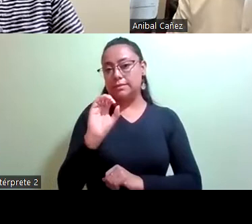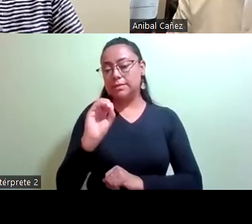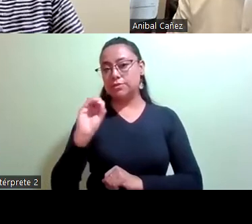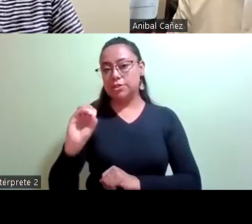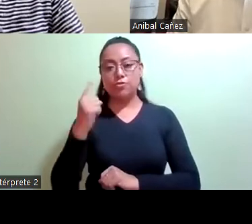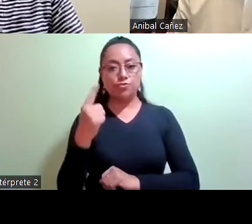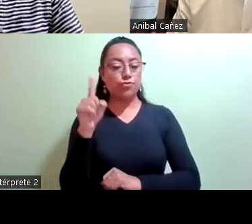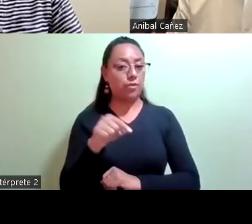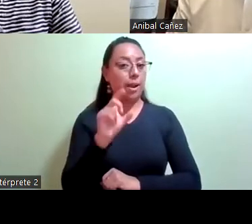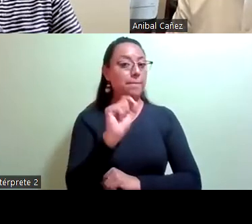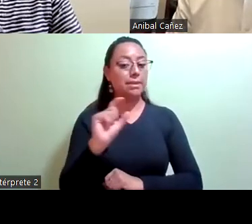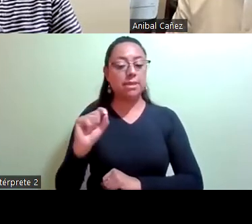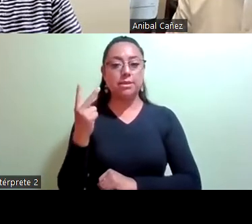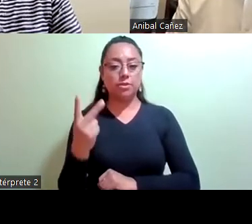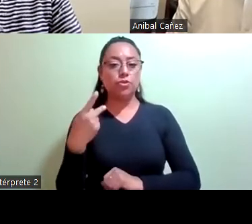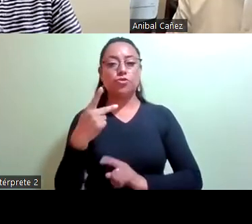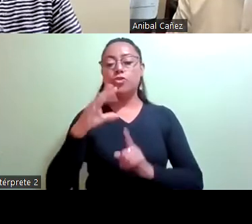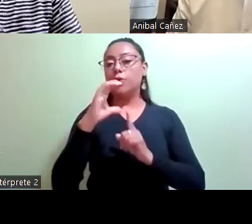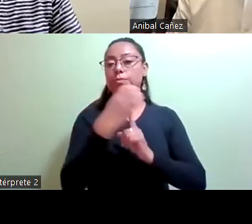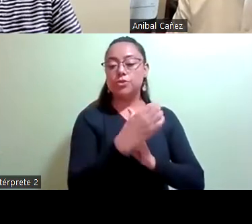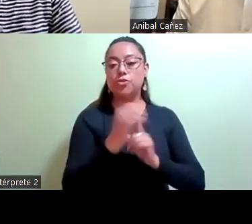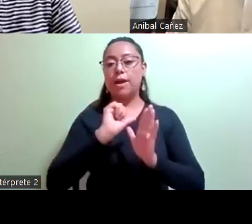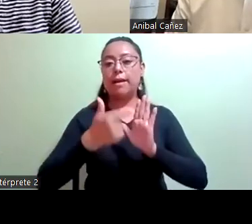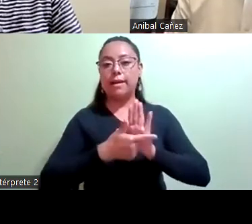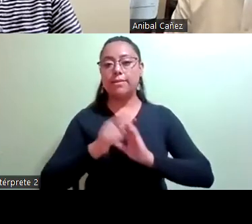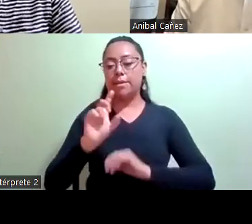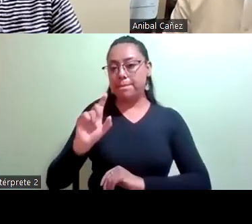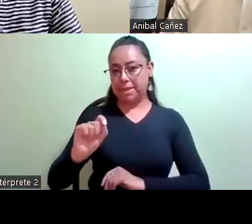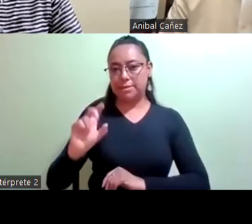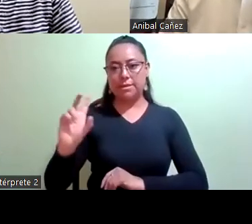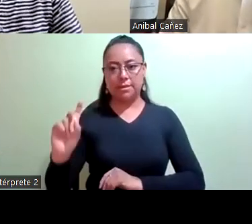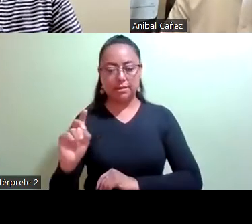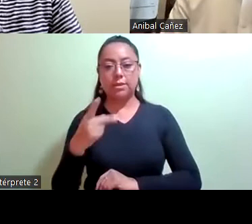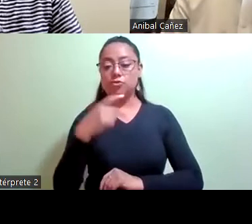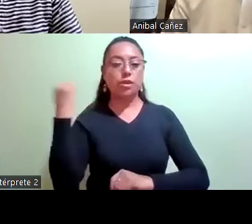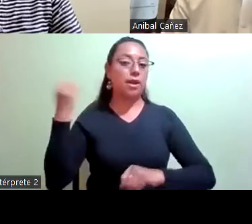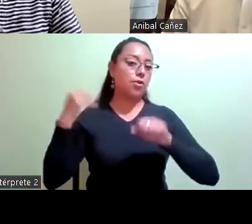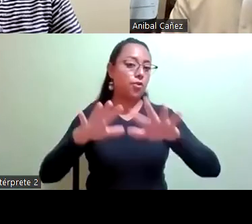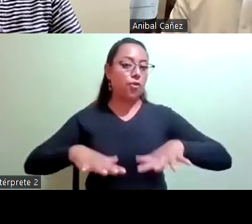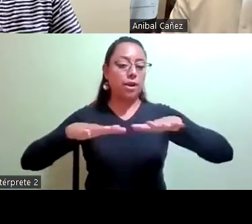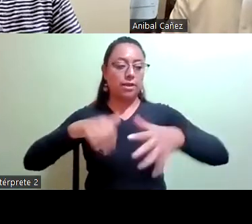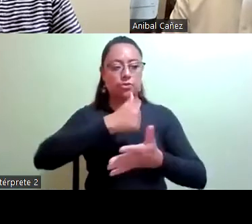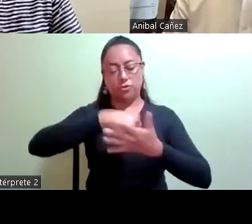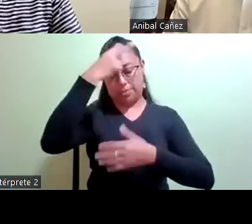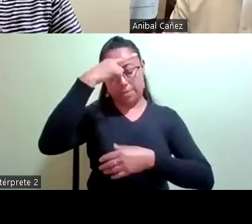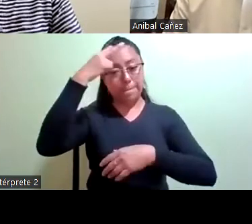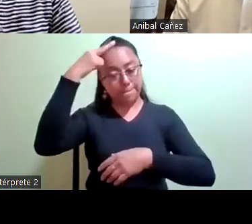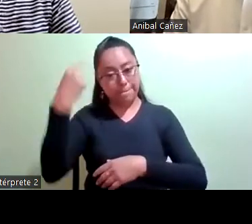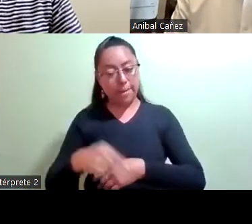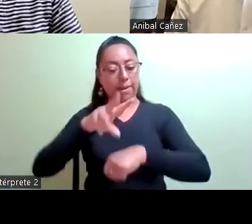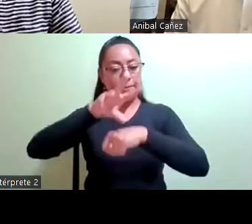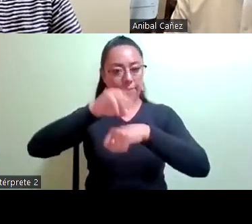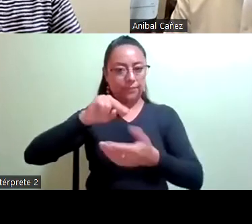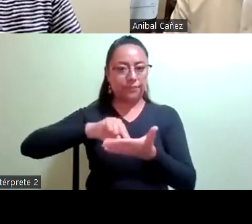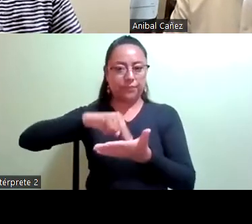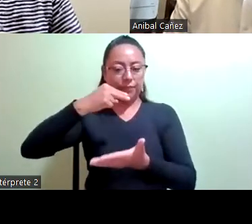2030-001-2022 de la Comisión Agenda 2030 del Congreso de la Ciudad de México, mediante el cual se autoriza suscribir y llevar